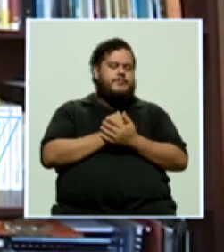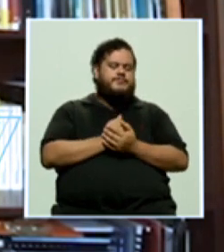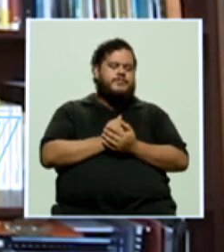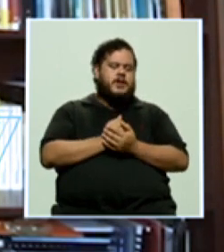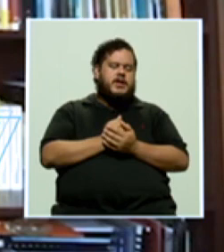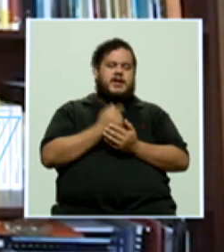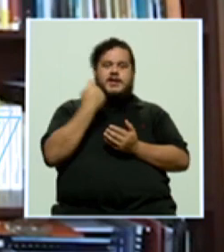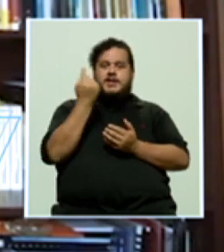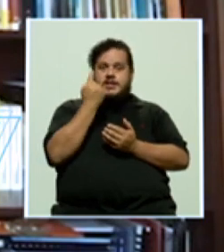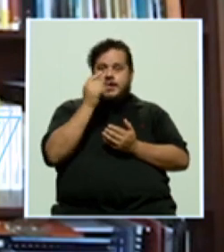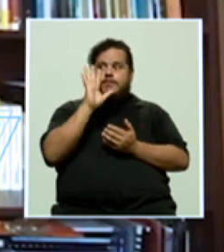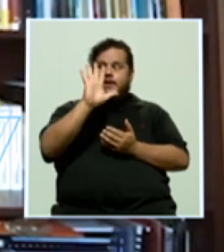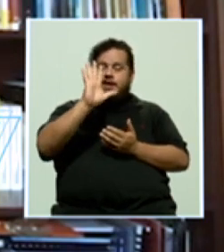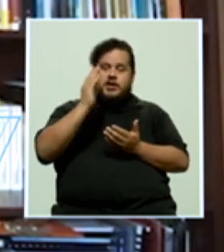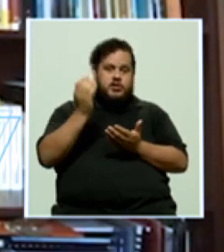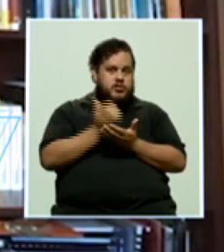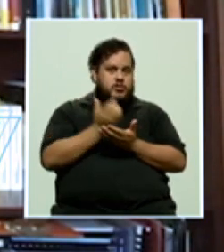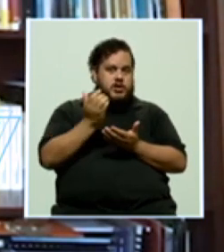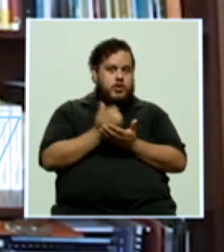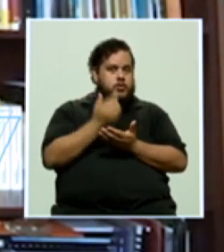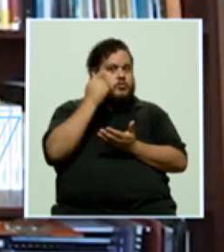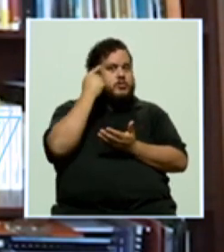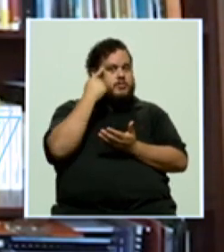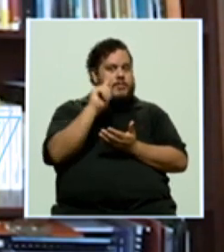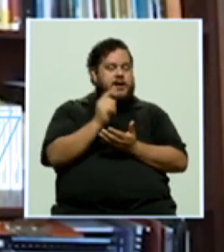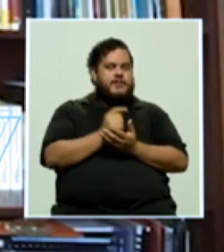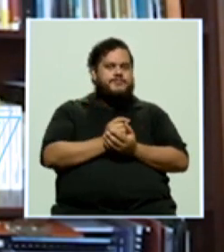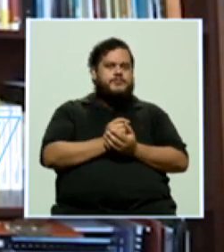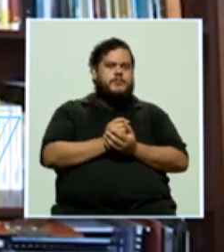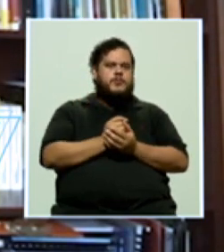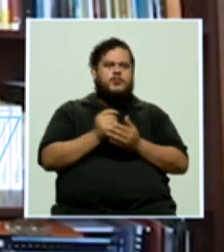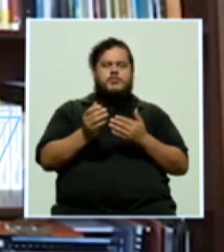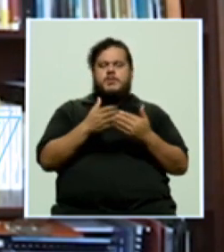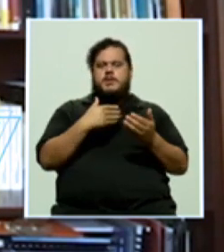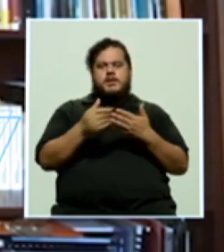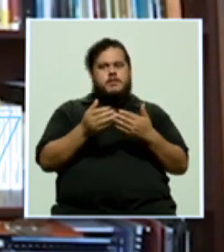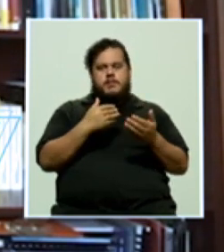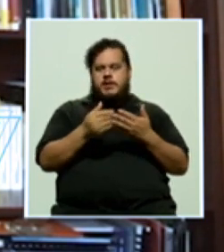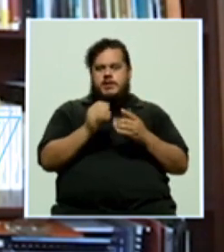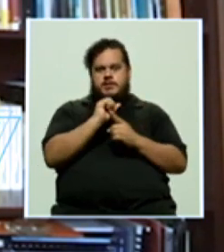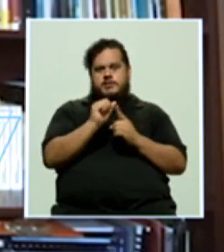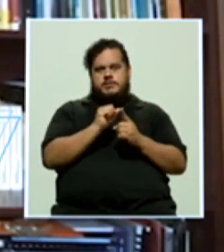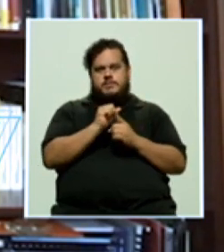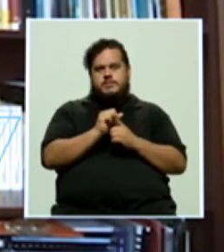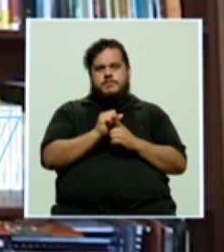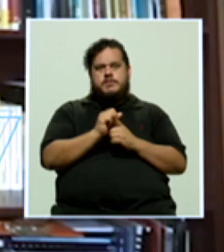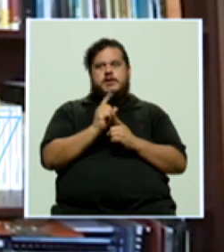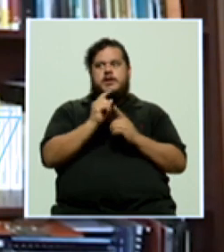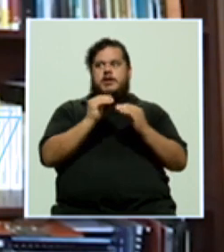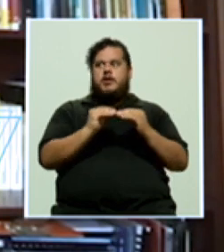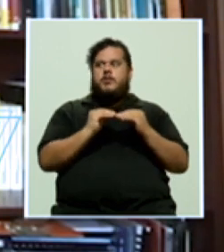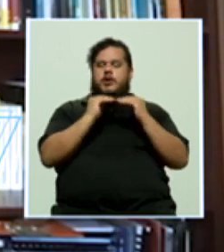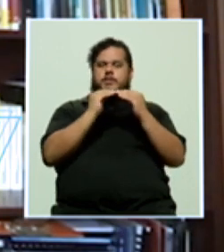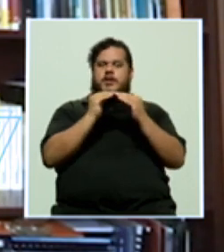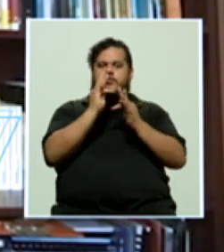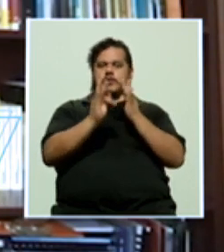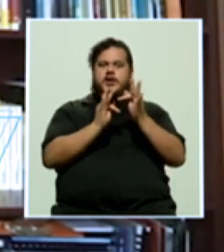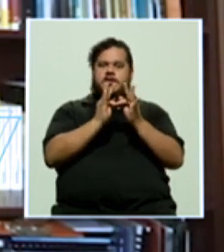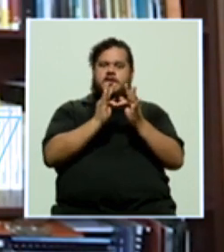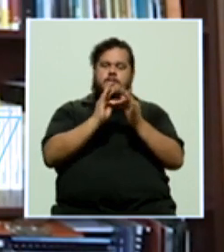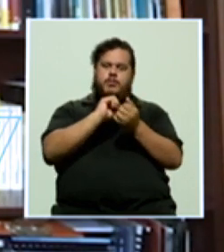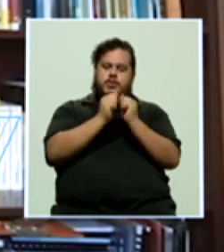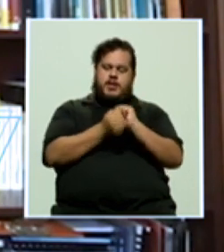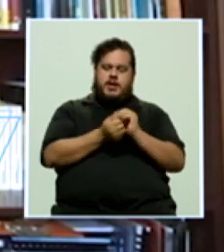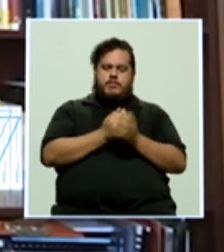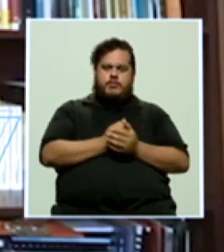en sus ahorros para cualquier eventualidad en un aumento en el tipo de cambio.